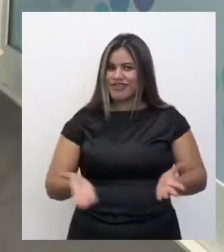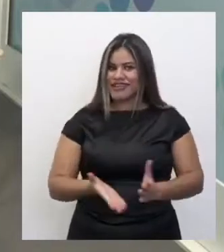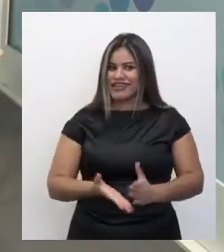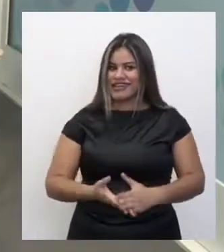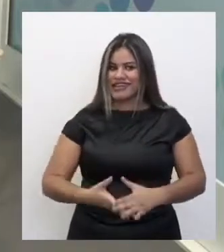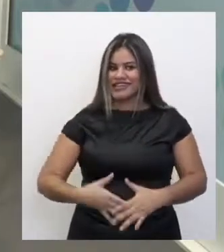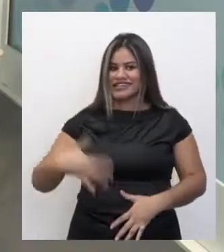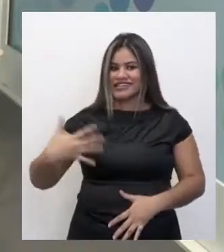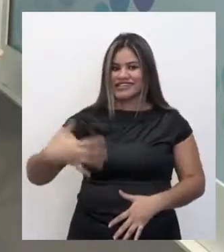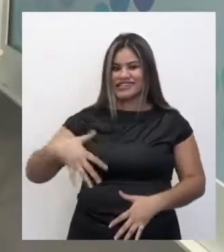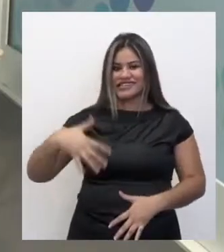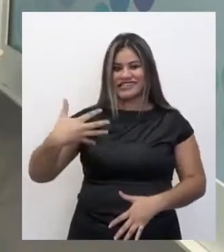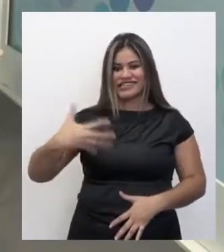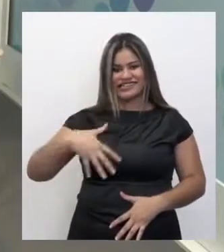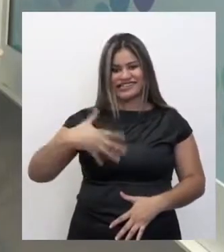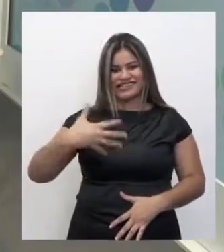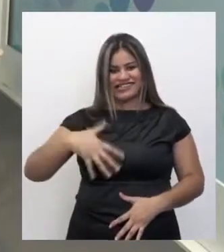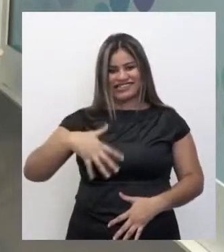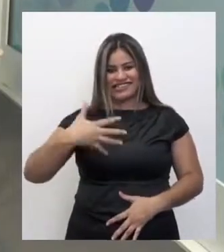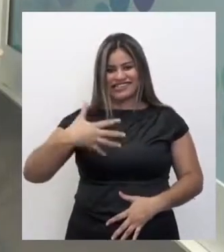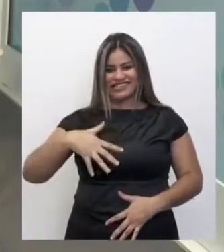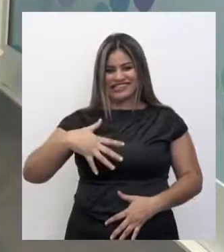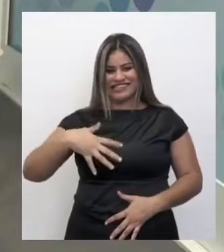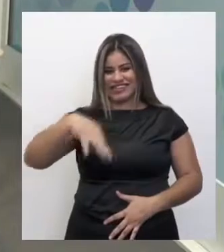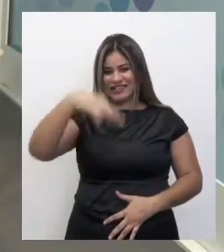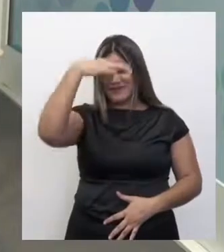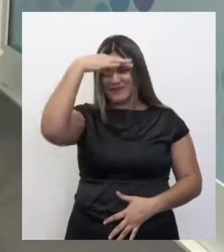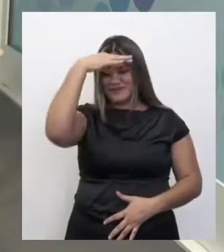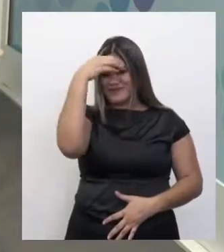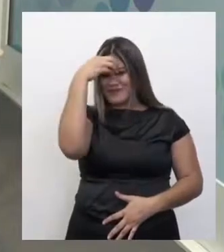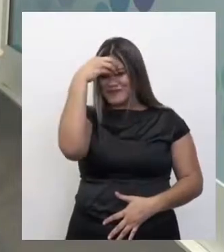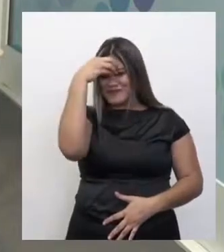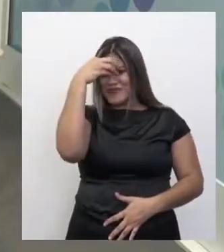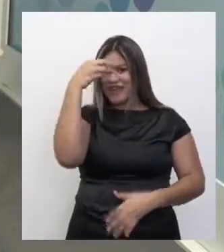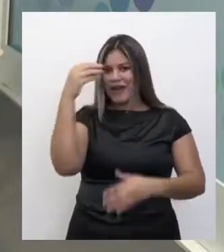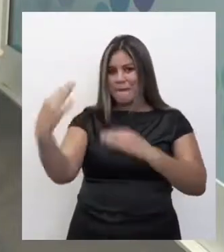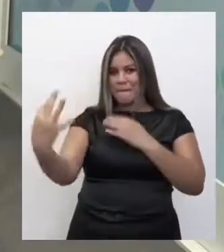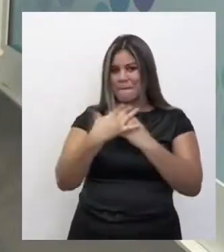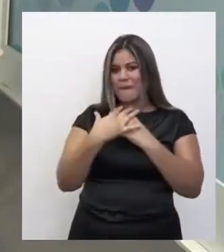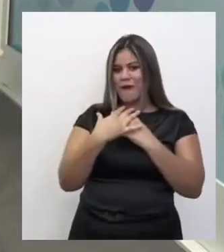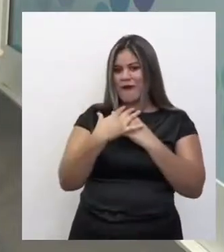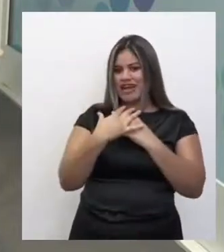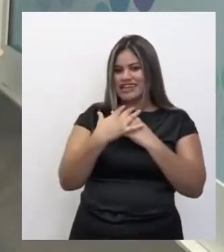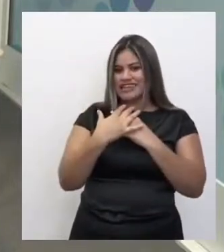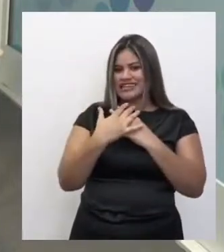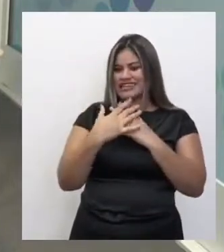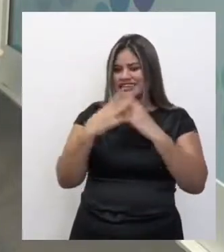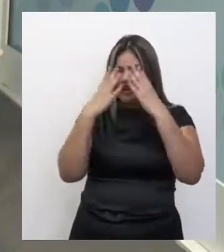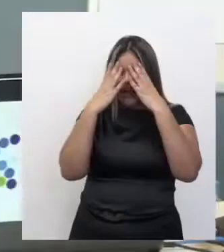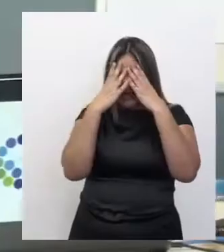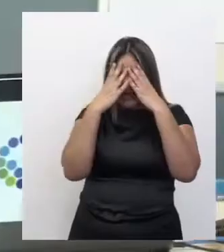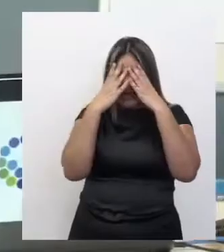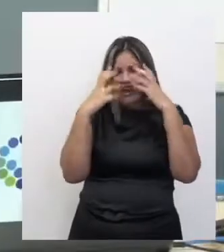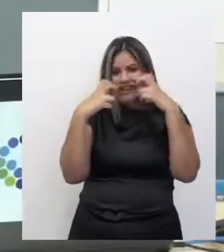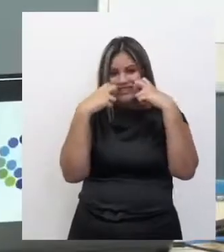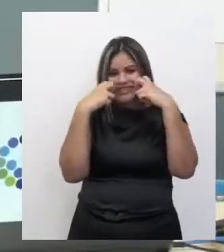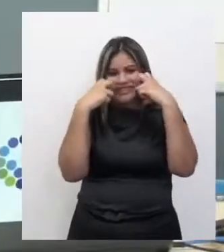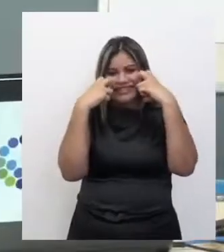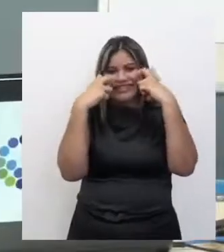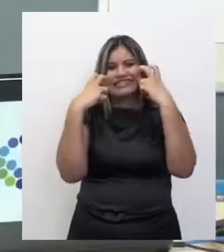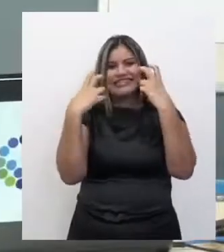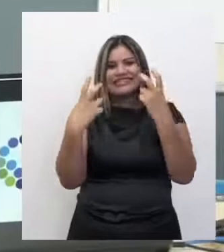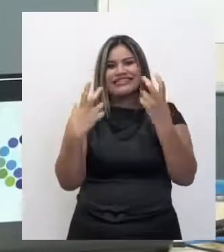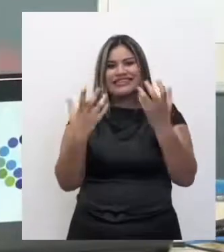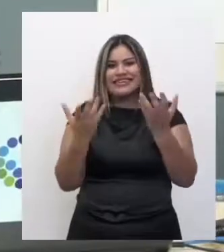Eita, Ed, o oráculo deu bronca em mim por sua causa. Tá vendo? É o costume, Mônica. Ai, Desculpa. que vergonha, gente, aula de língua